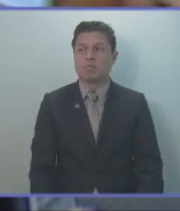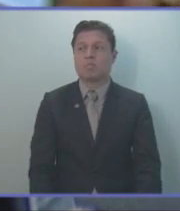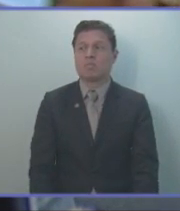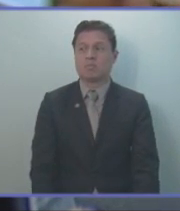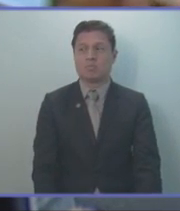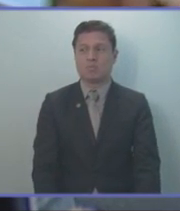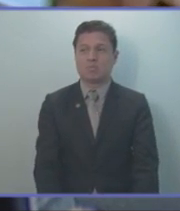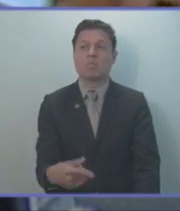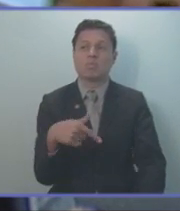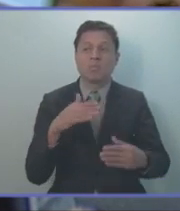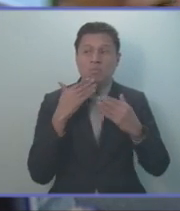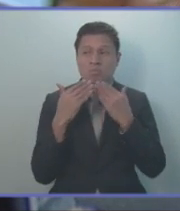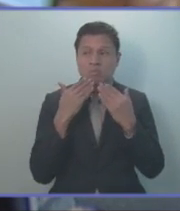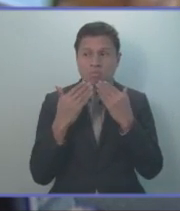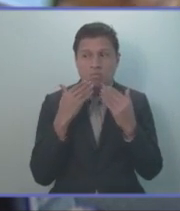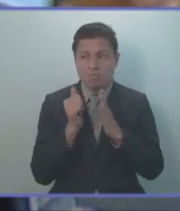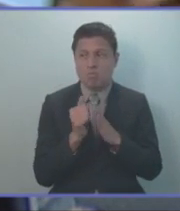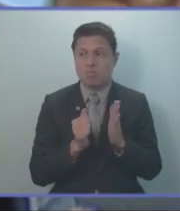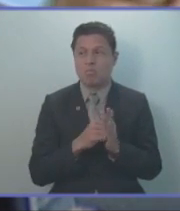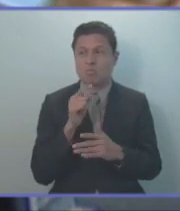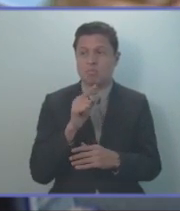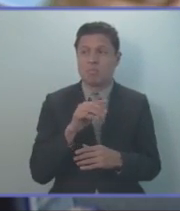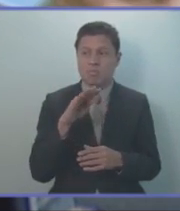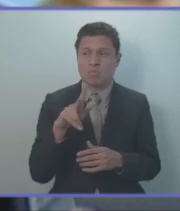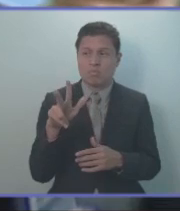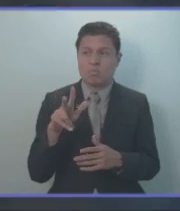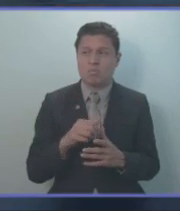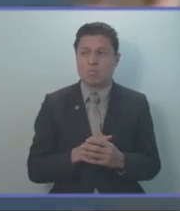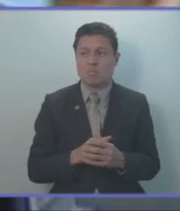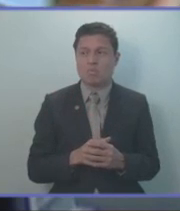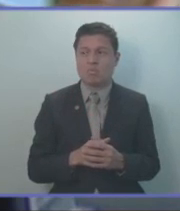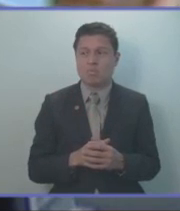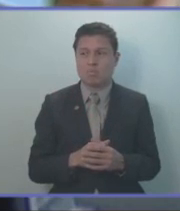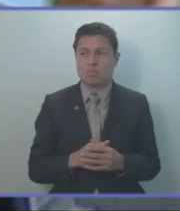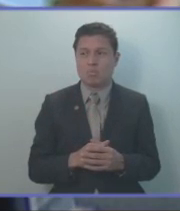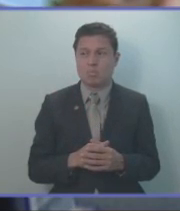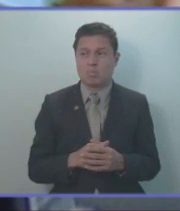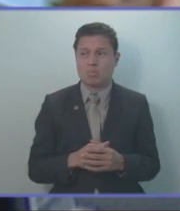Eso explica porque el artículo 143